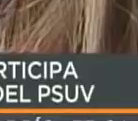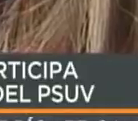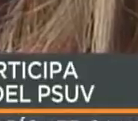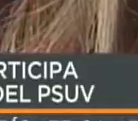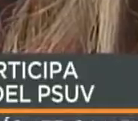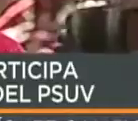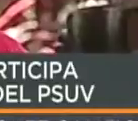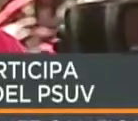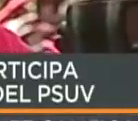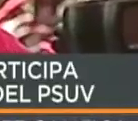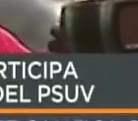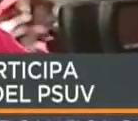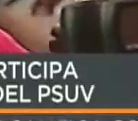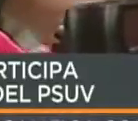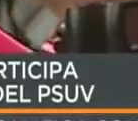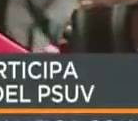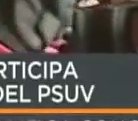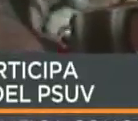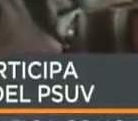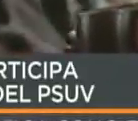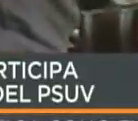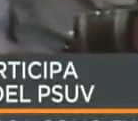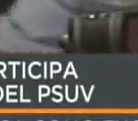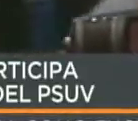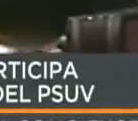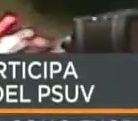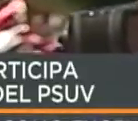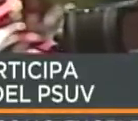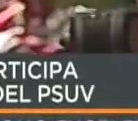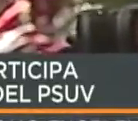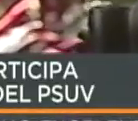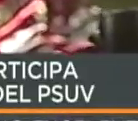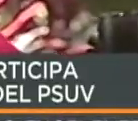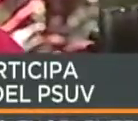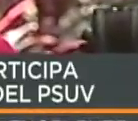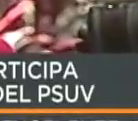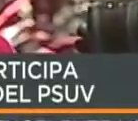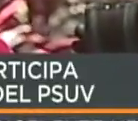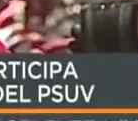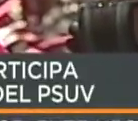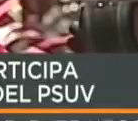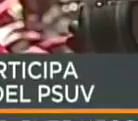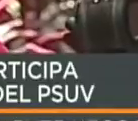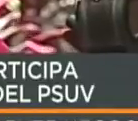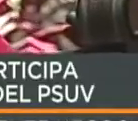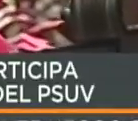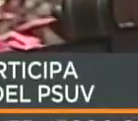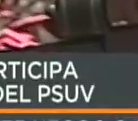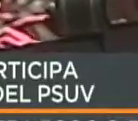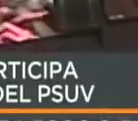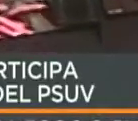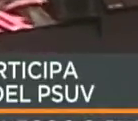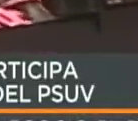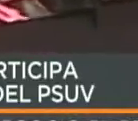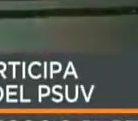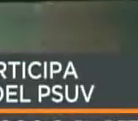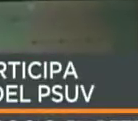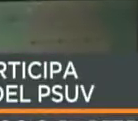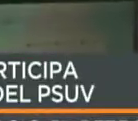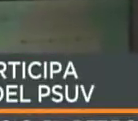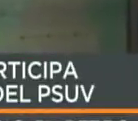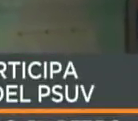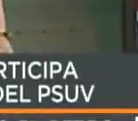reiterado: he sido el presidente más acosado durante los últimos 5 años. No ha habido descanso en relación a